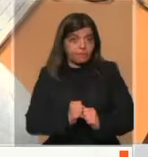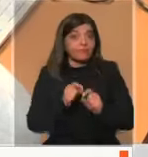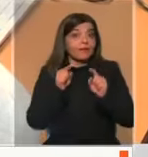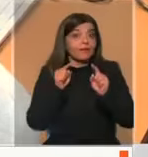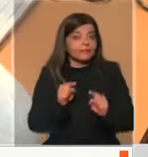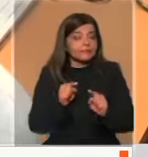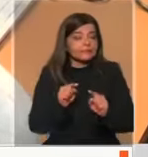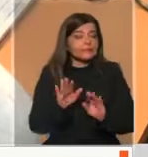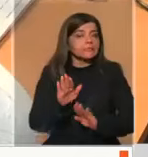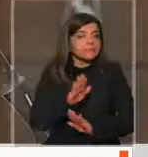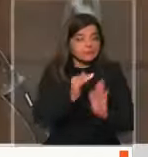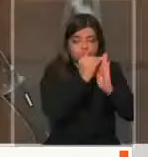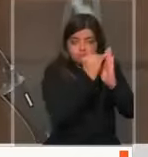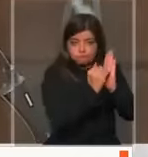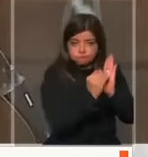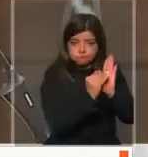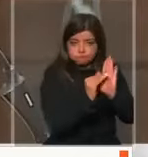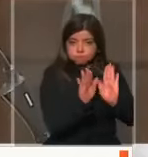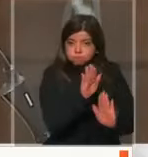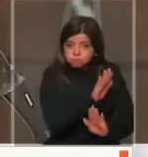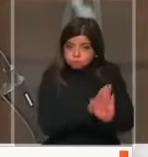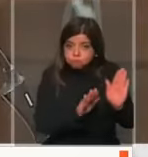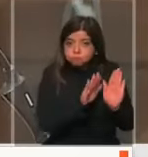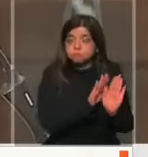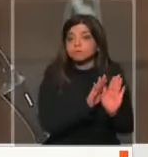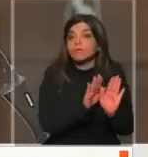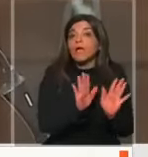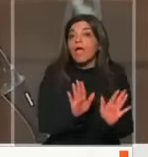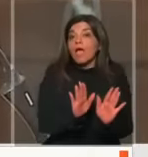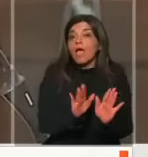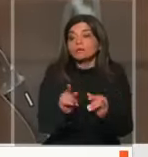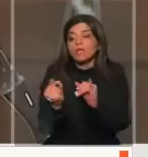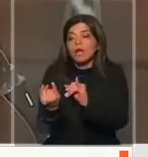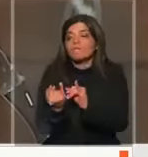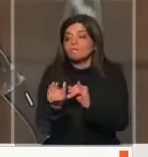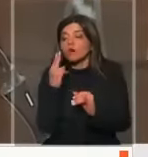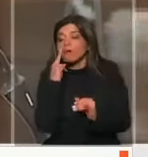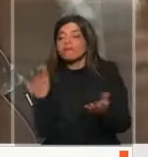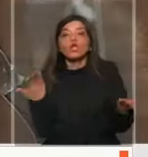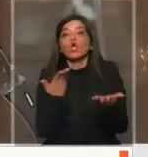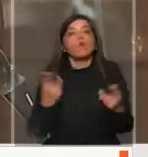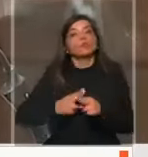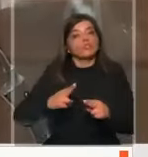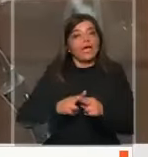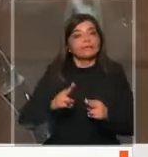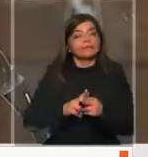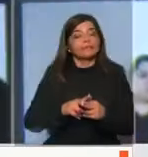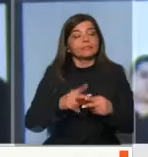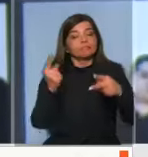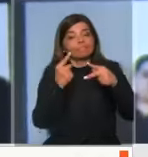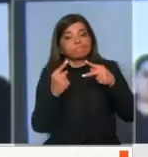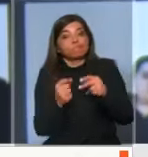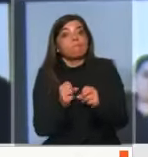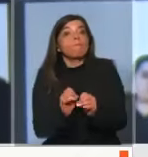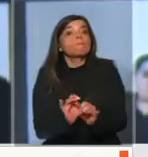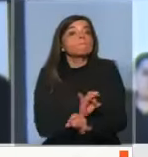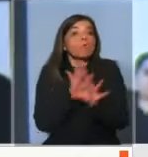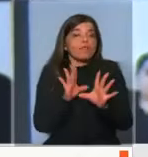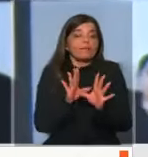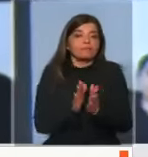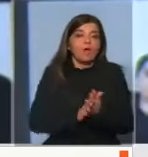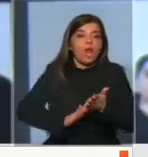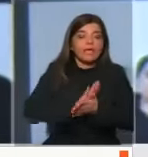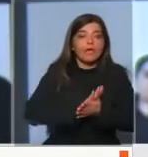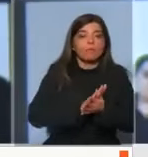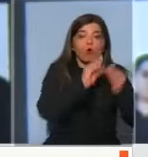una serie de medidas que salen en el mismo informe y que hay que ver cómo se hacen, pues abre un abanico de posibilidades. Por ejemplo, cómo